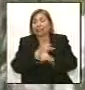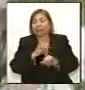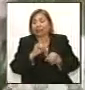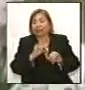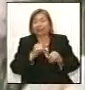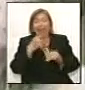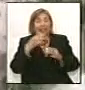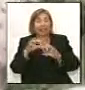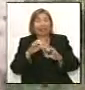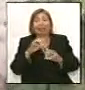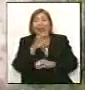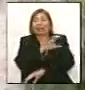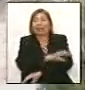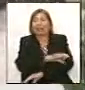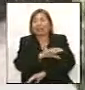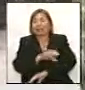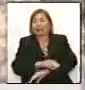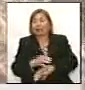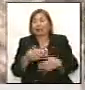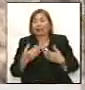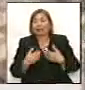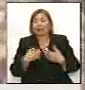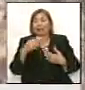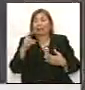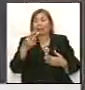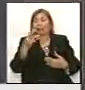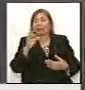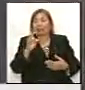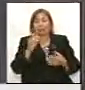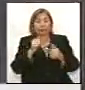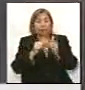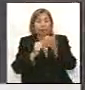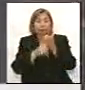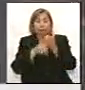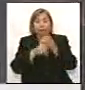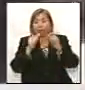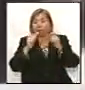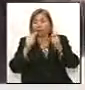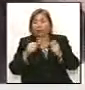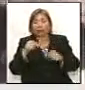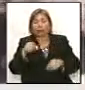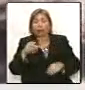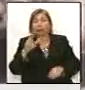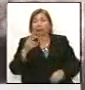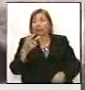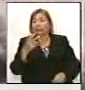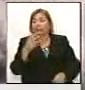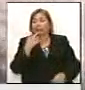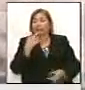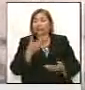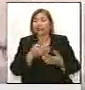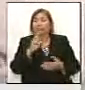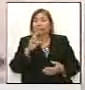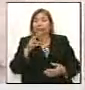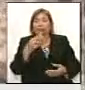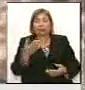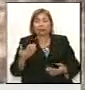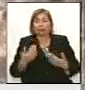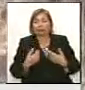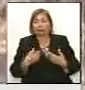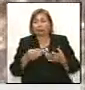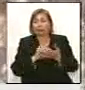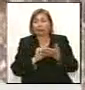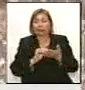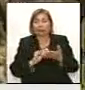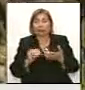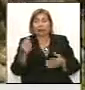La región Cajamarca cuenta con 2.200 sitios arqueológicos, de estos 322 han sido registrados